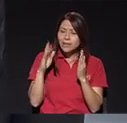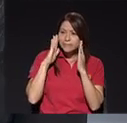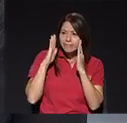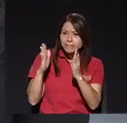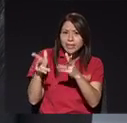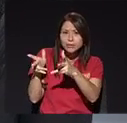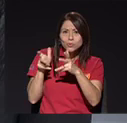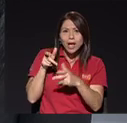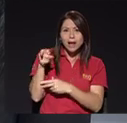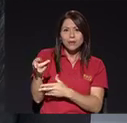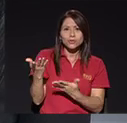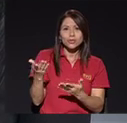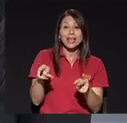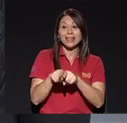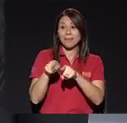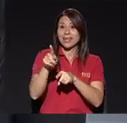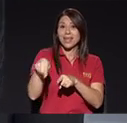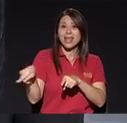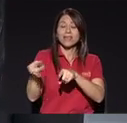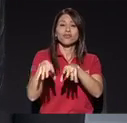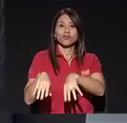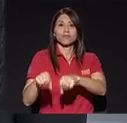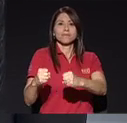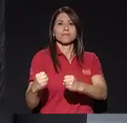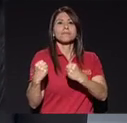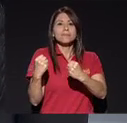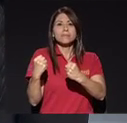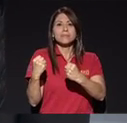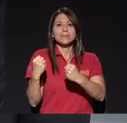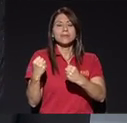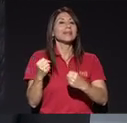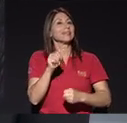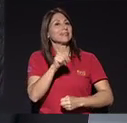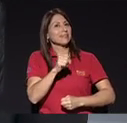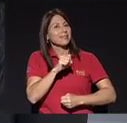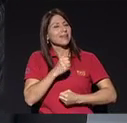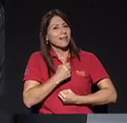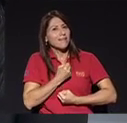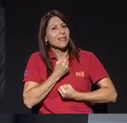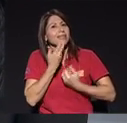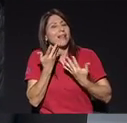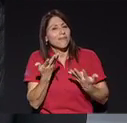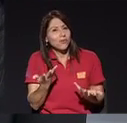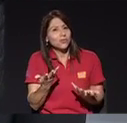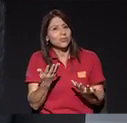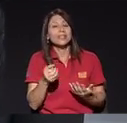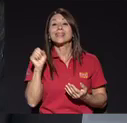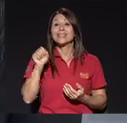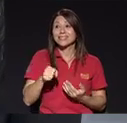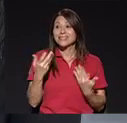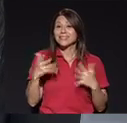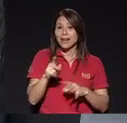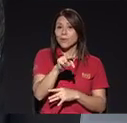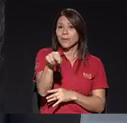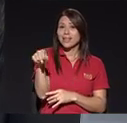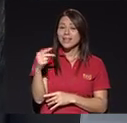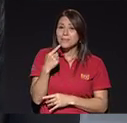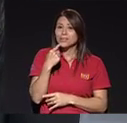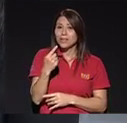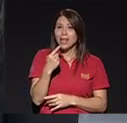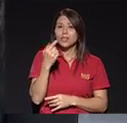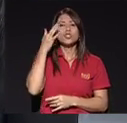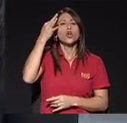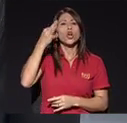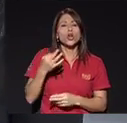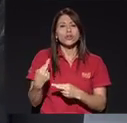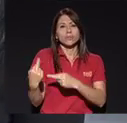y también que ellos se empoderen, ¿verdad? O sea, porque las compañeras lo han mencionado y yo creo esto es una